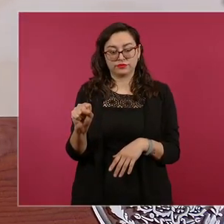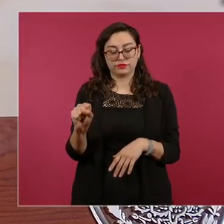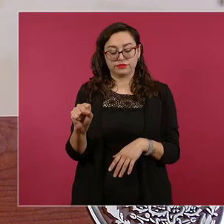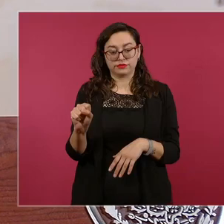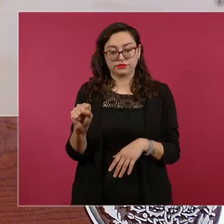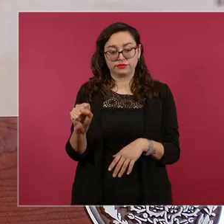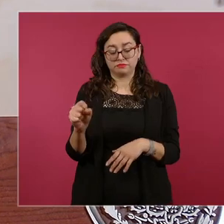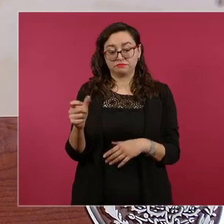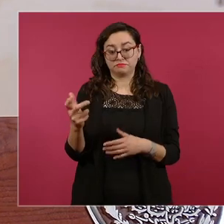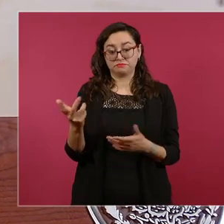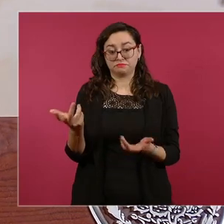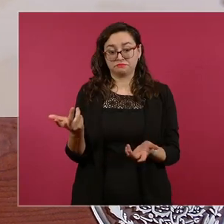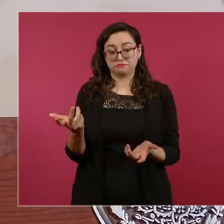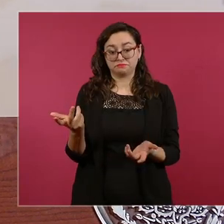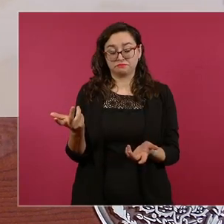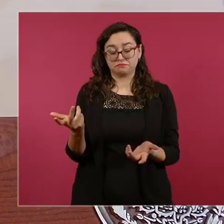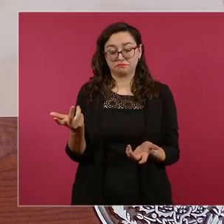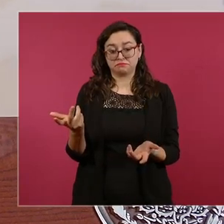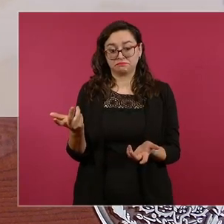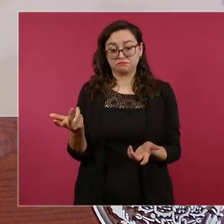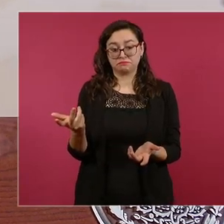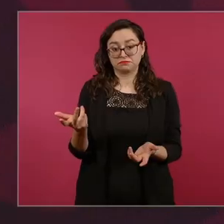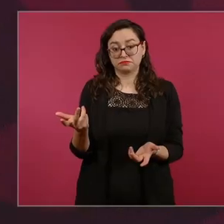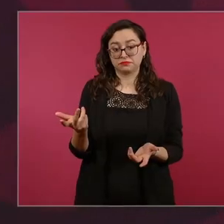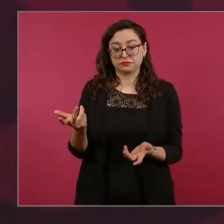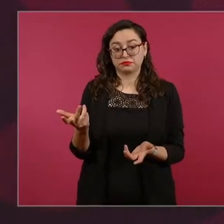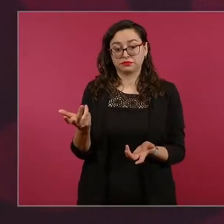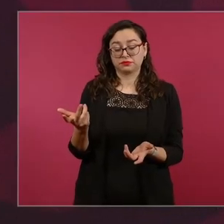Pues casi